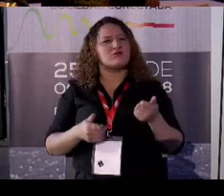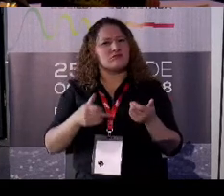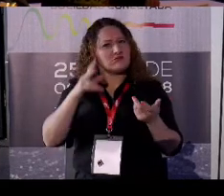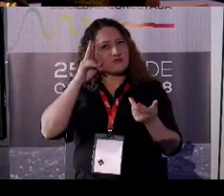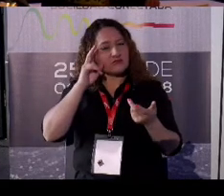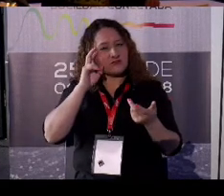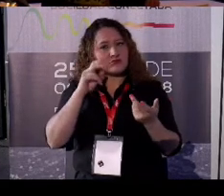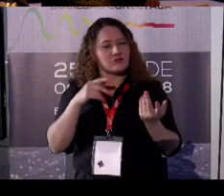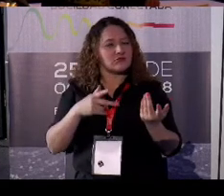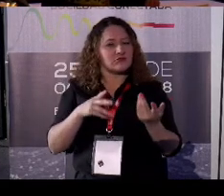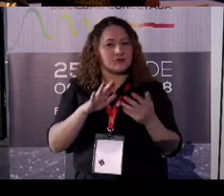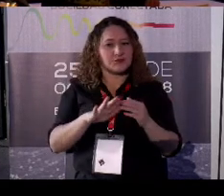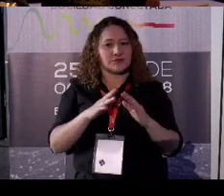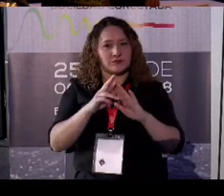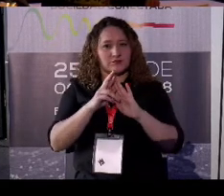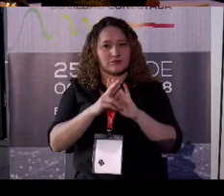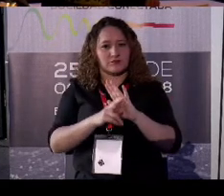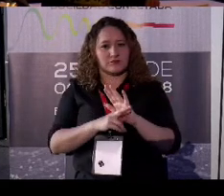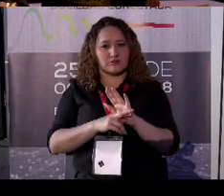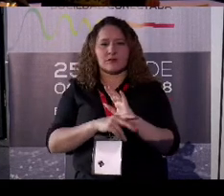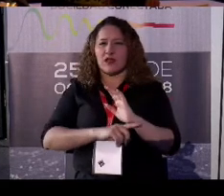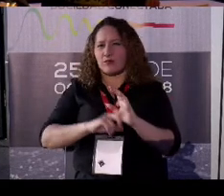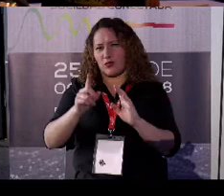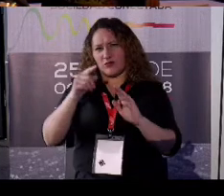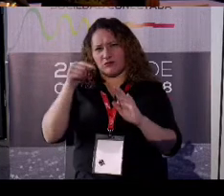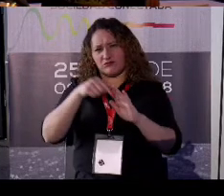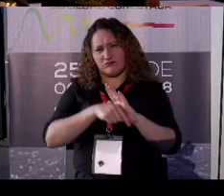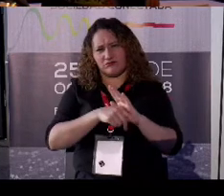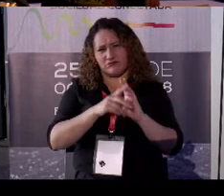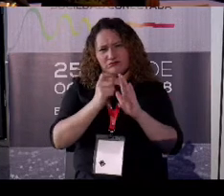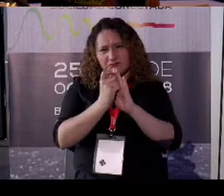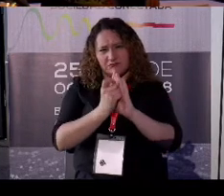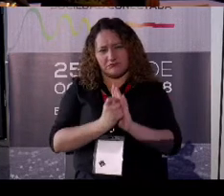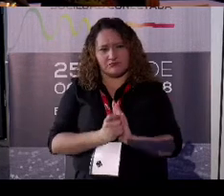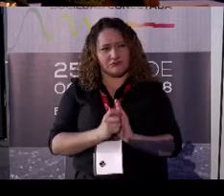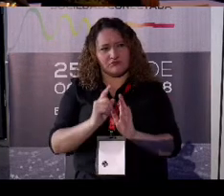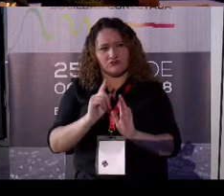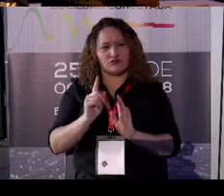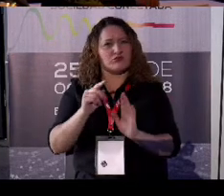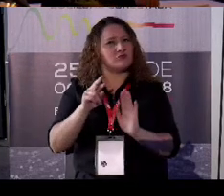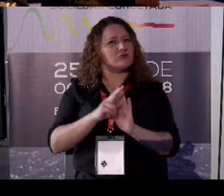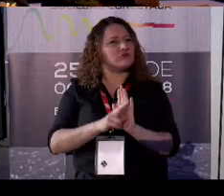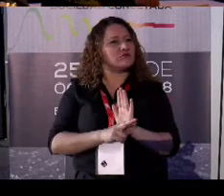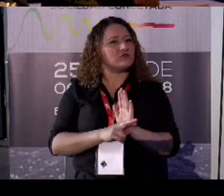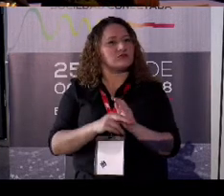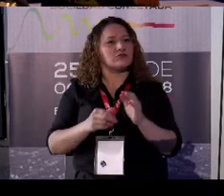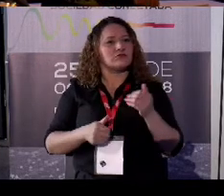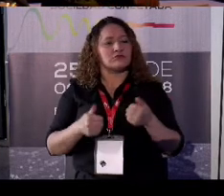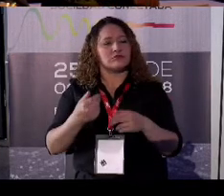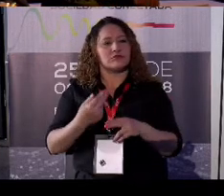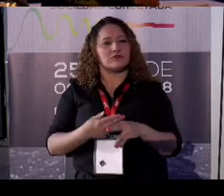racionalidad está medida por una regla, que tampoco voy a ir en los detalles, se conoce como la regla